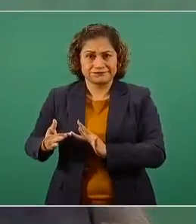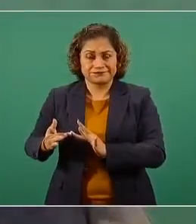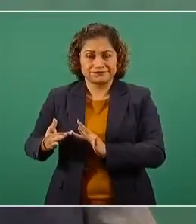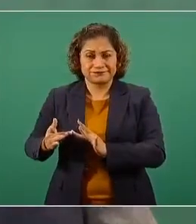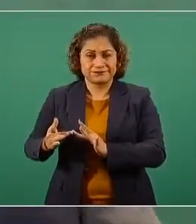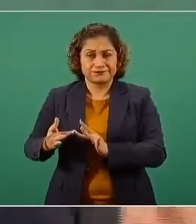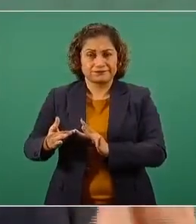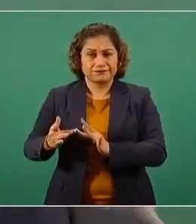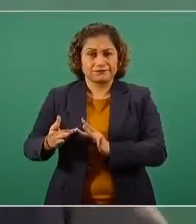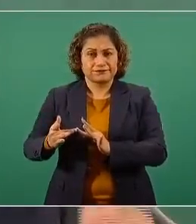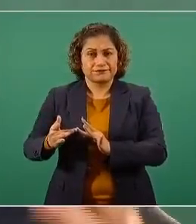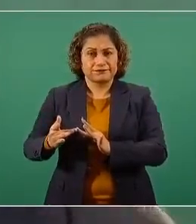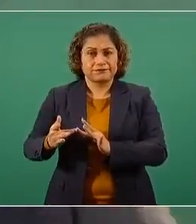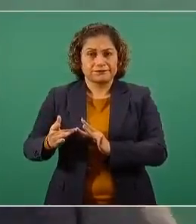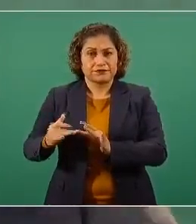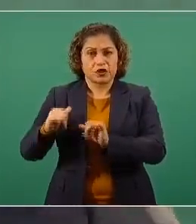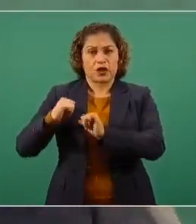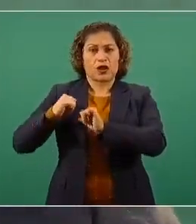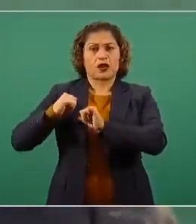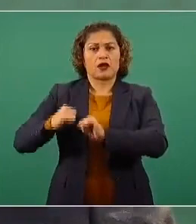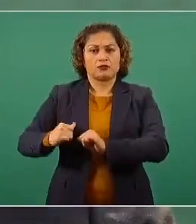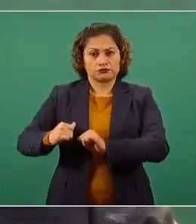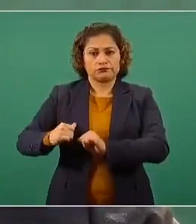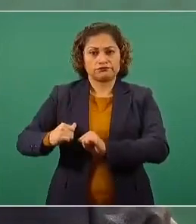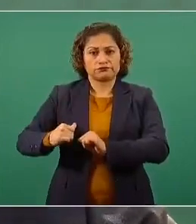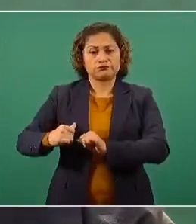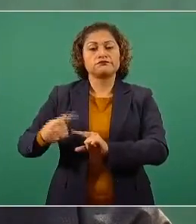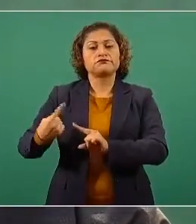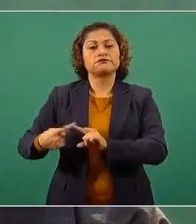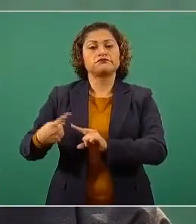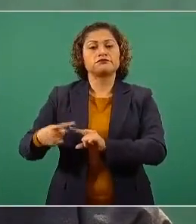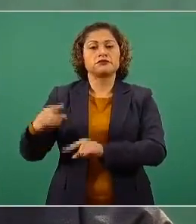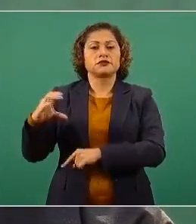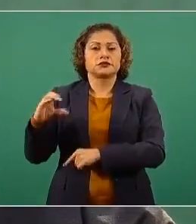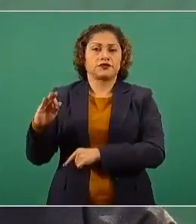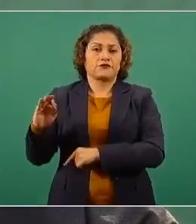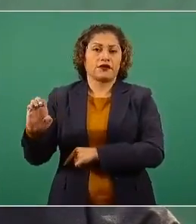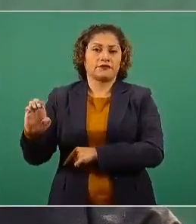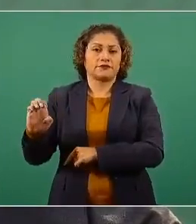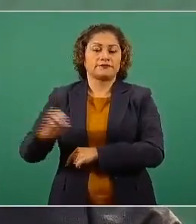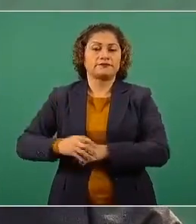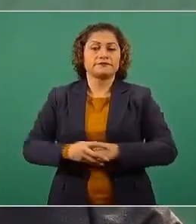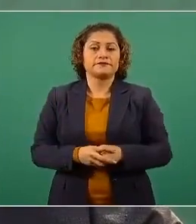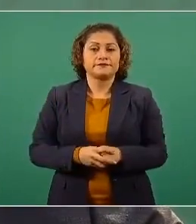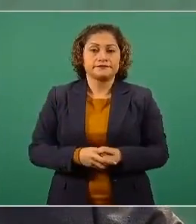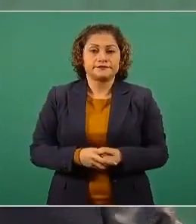todas manejadas por la Comisión Federal de Electricidad.